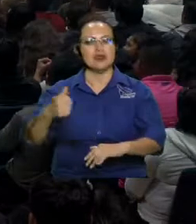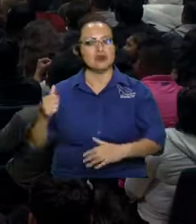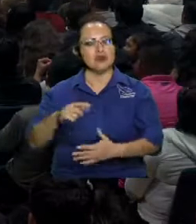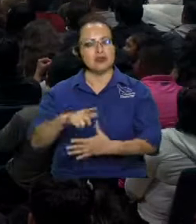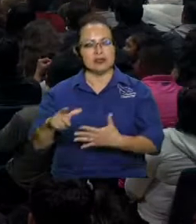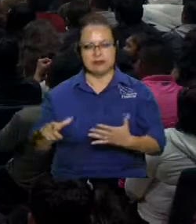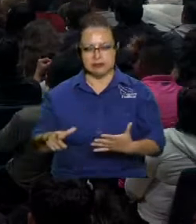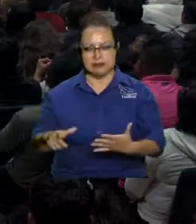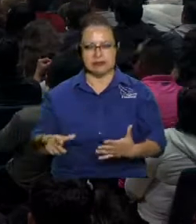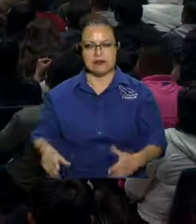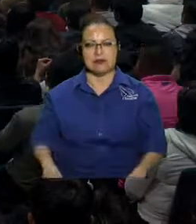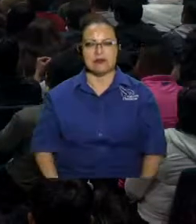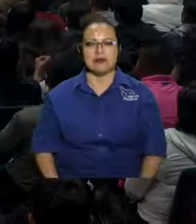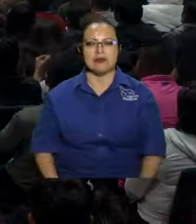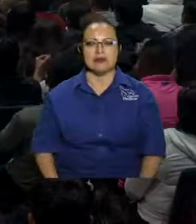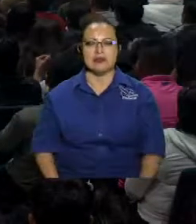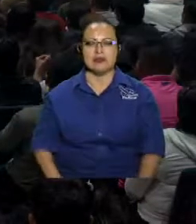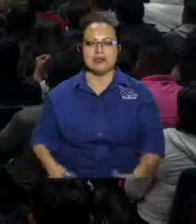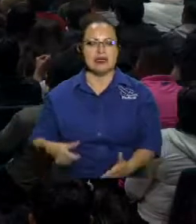pues es barato.